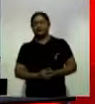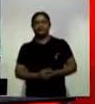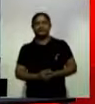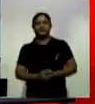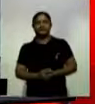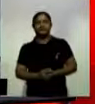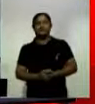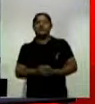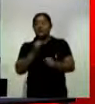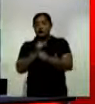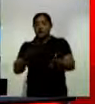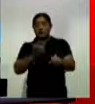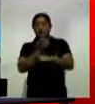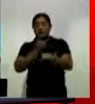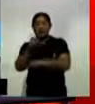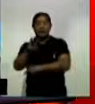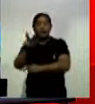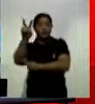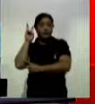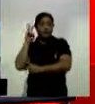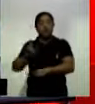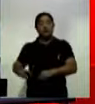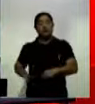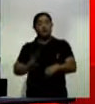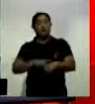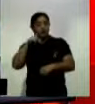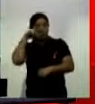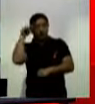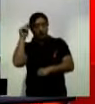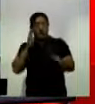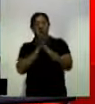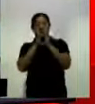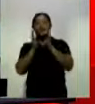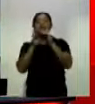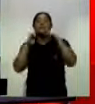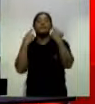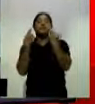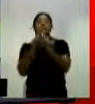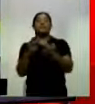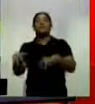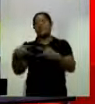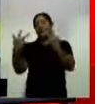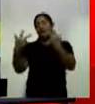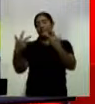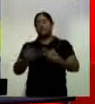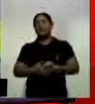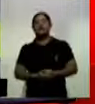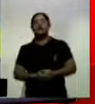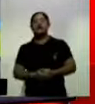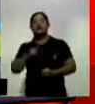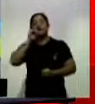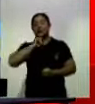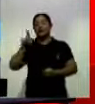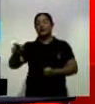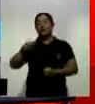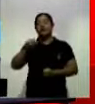Y en información estatal, el pasado viernes el gobernador Marco Mena participó en una reunión a través de videoconferencia con el secretario de